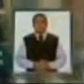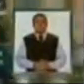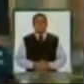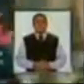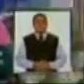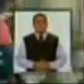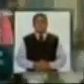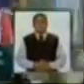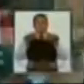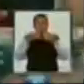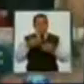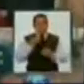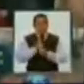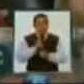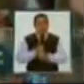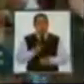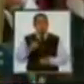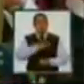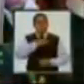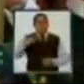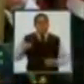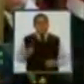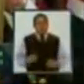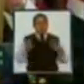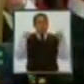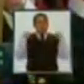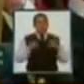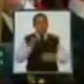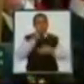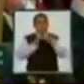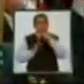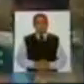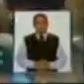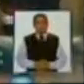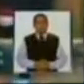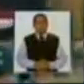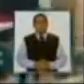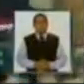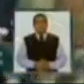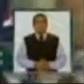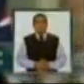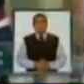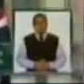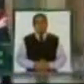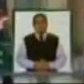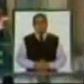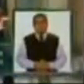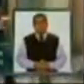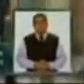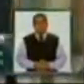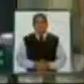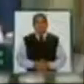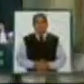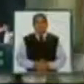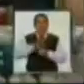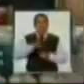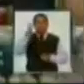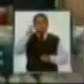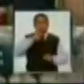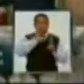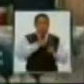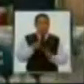un constitucionalista muy reconocido, el señor Alberto Tarola Peñaranda,